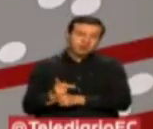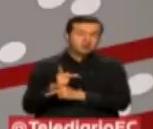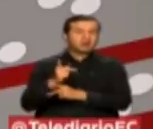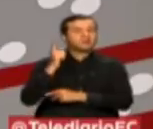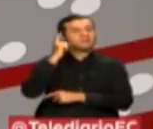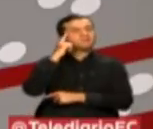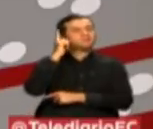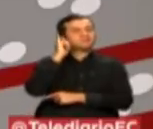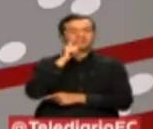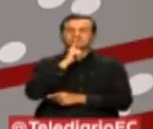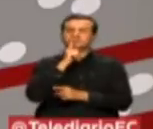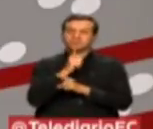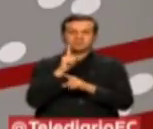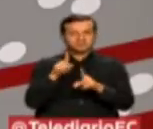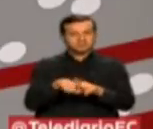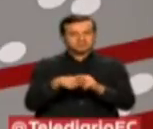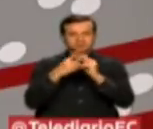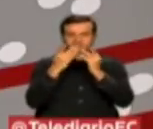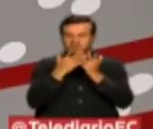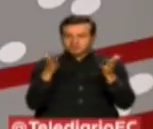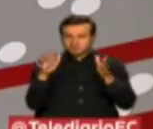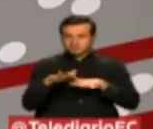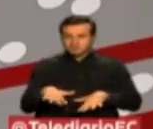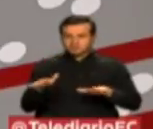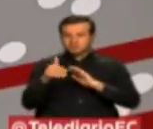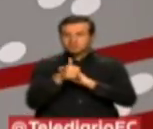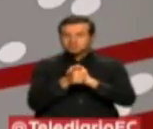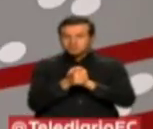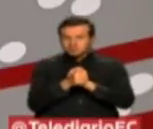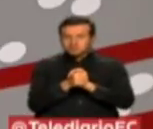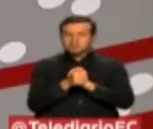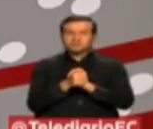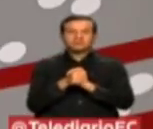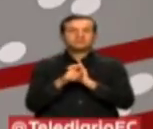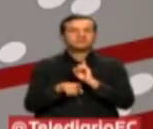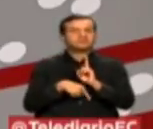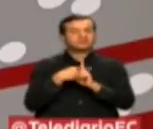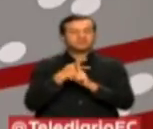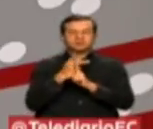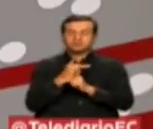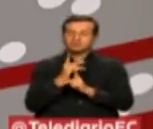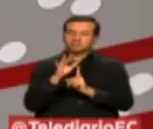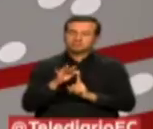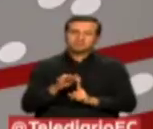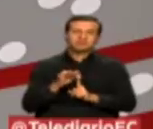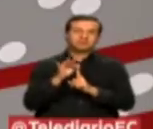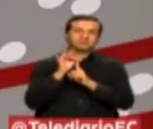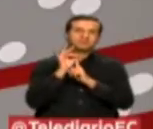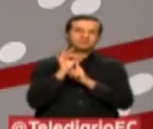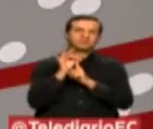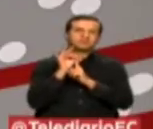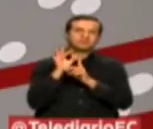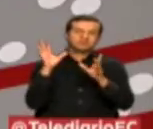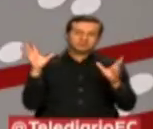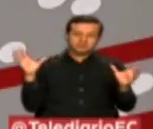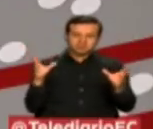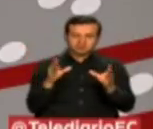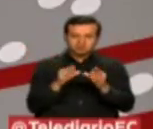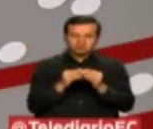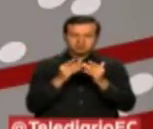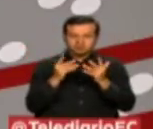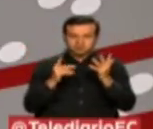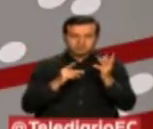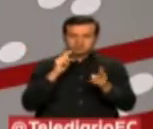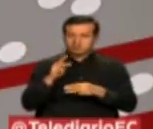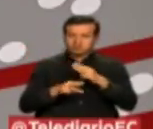creo que, por eso yo empecé diciendo, zonas como Galápagos son adicionalmente la reserva de nutrientes para